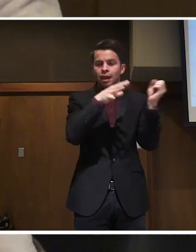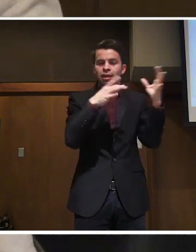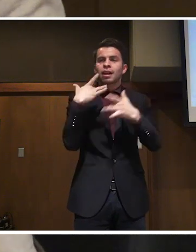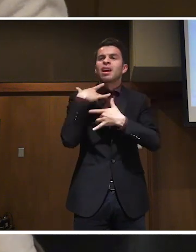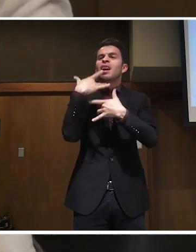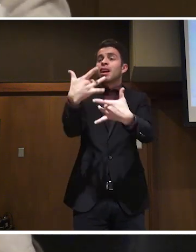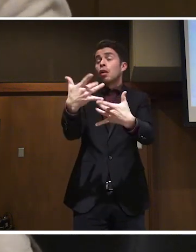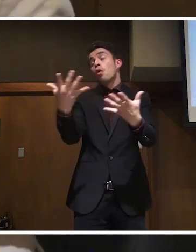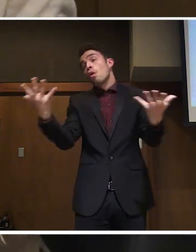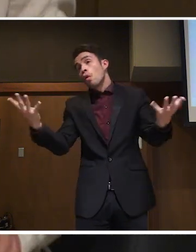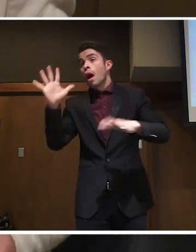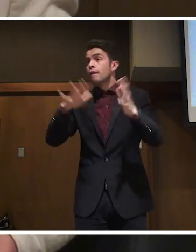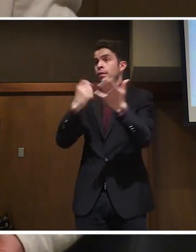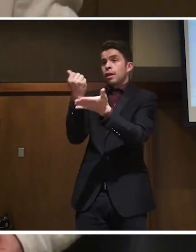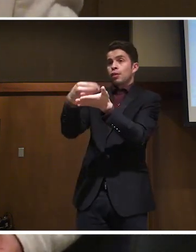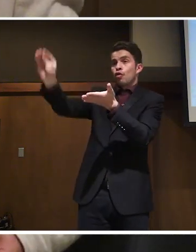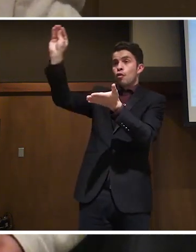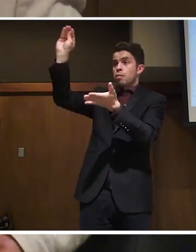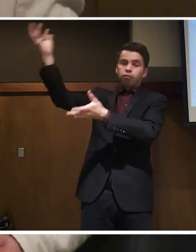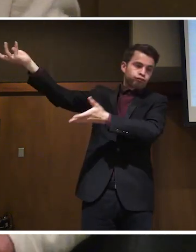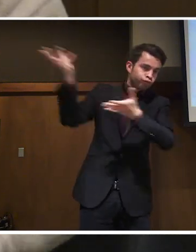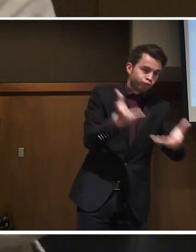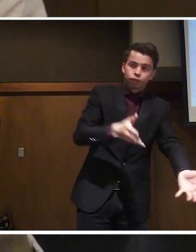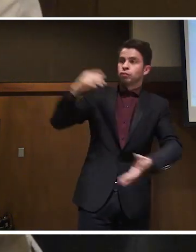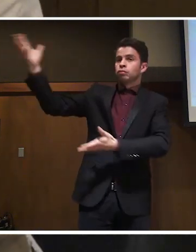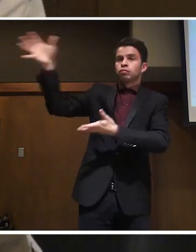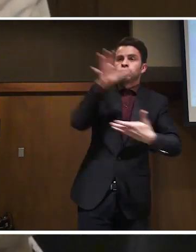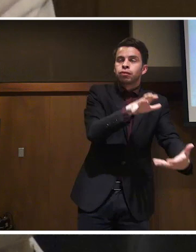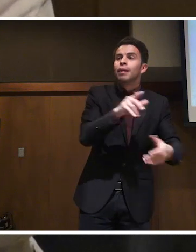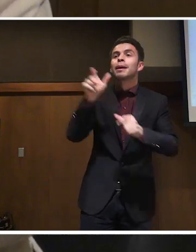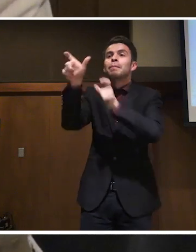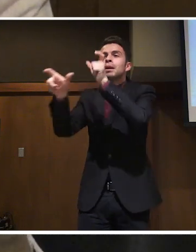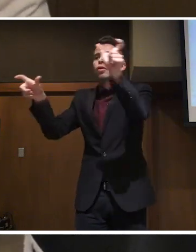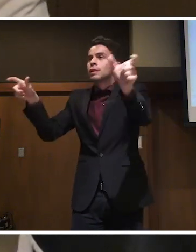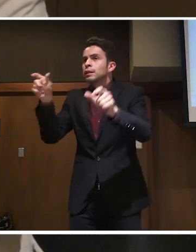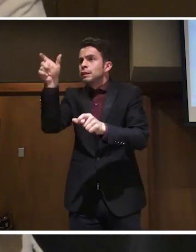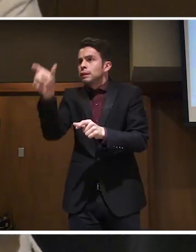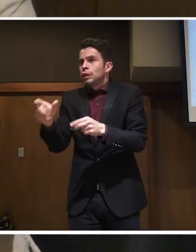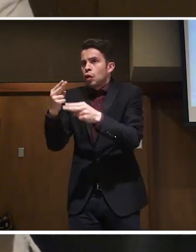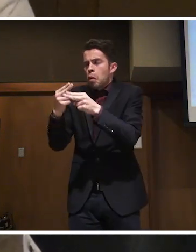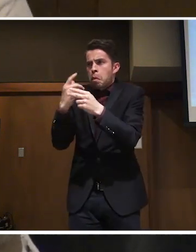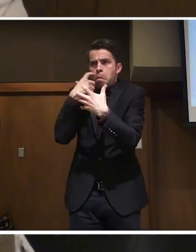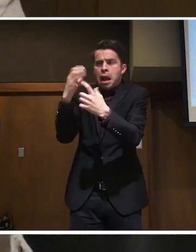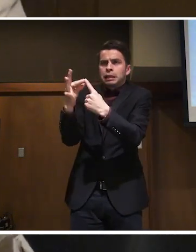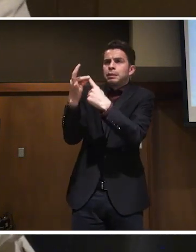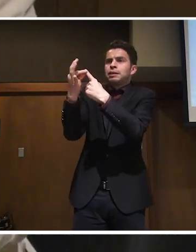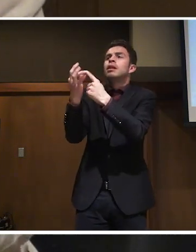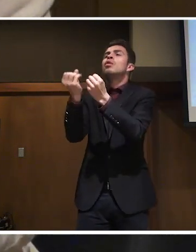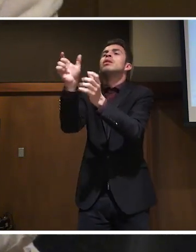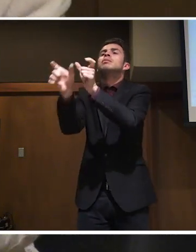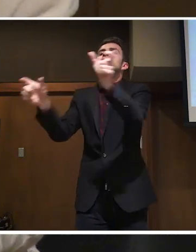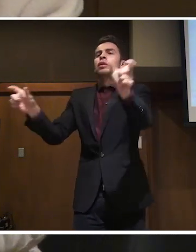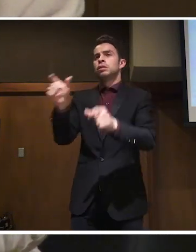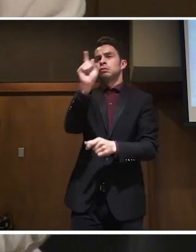que se hicieron a personajes importantes de la historia de Colombia. No tengo que mencionar muchos, son 29